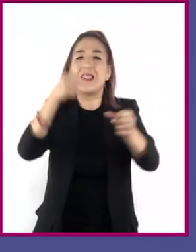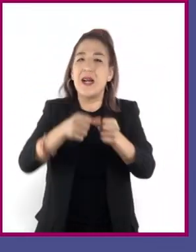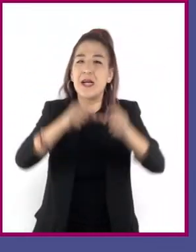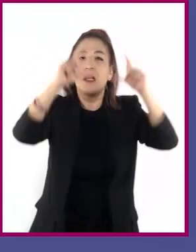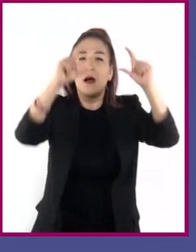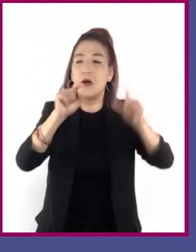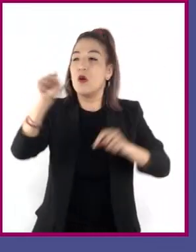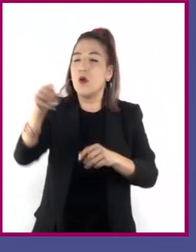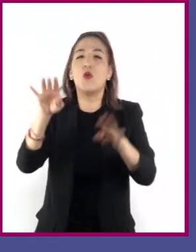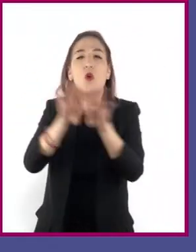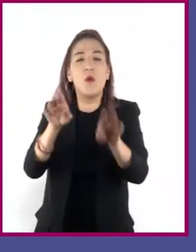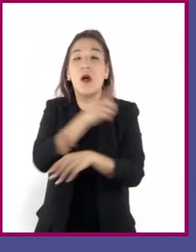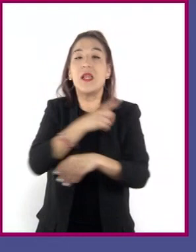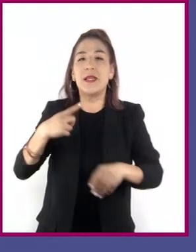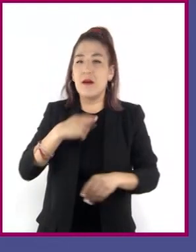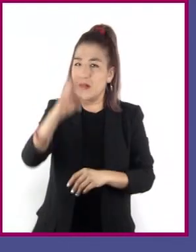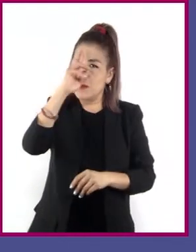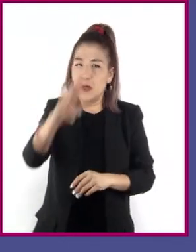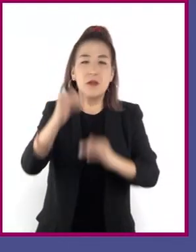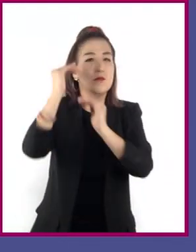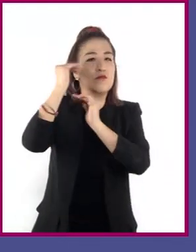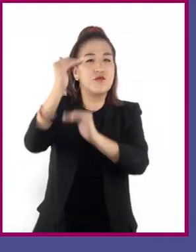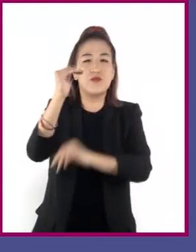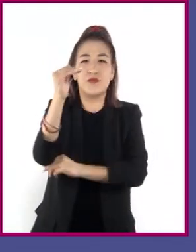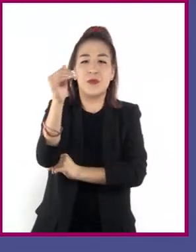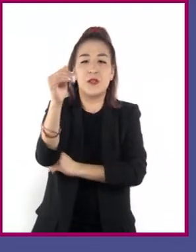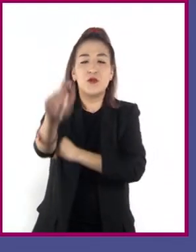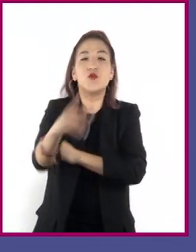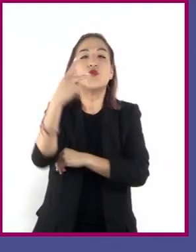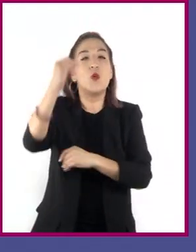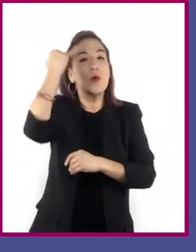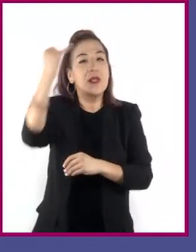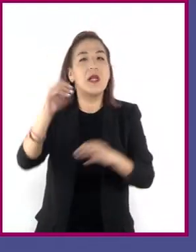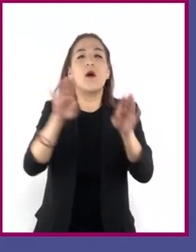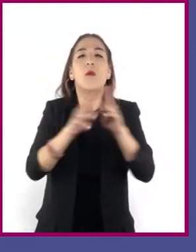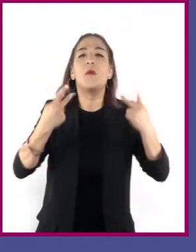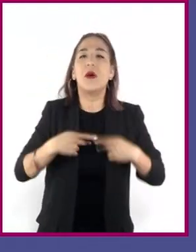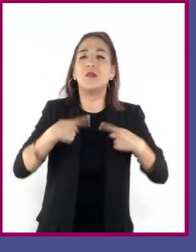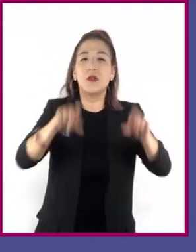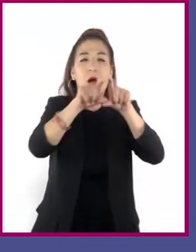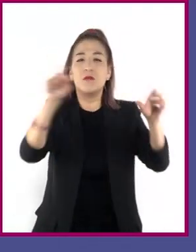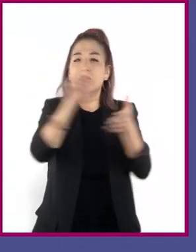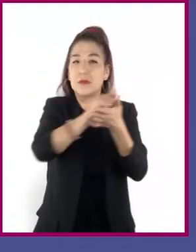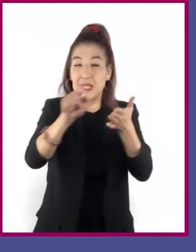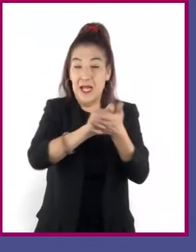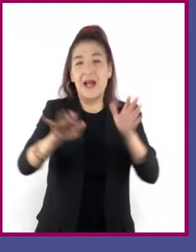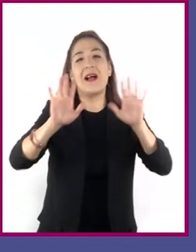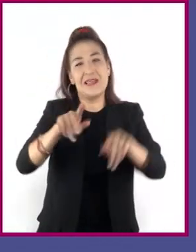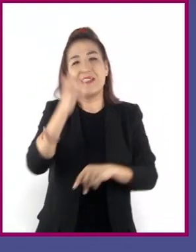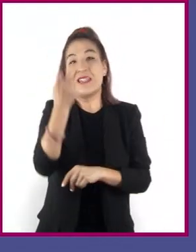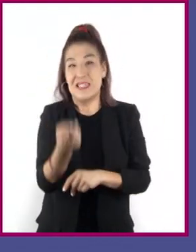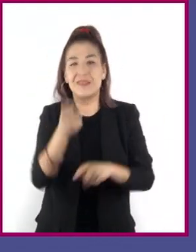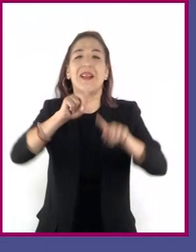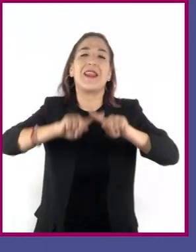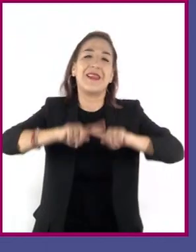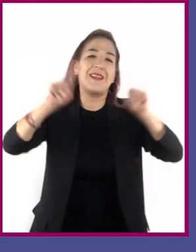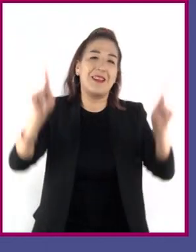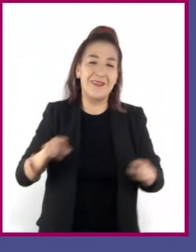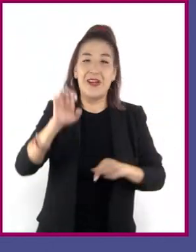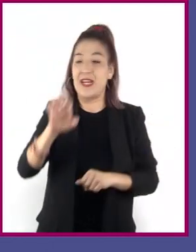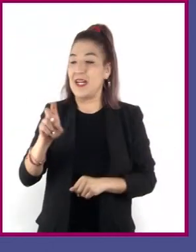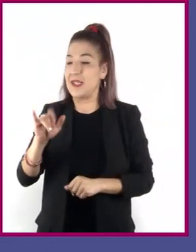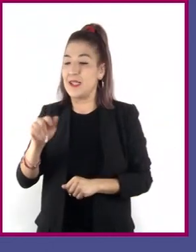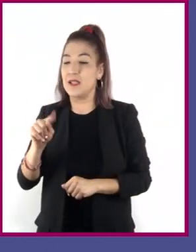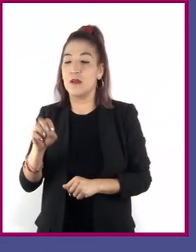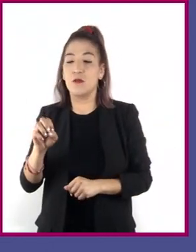siempre tratando de respetar al máximo la idea del columnista eso es la gran diferencia que hace el editor cuando